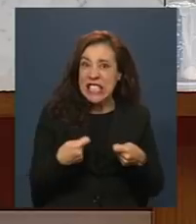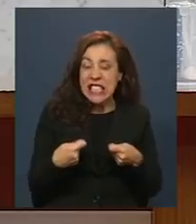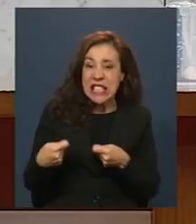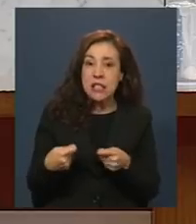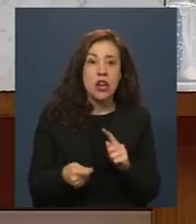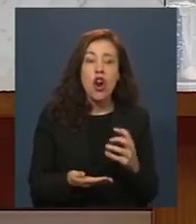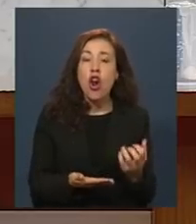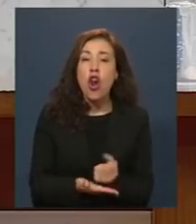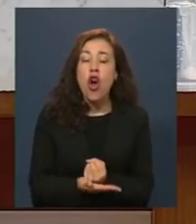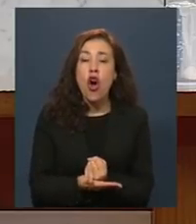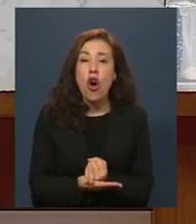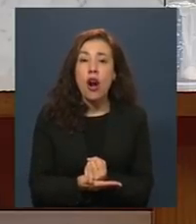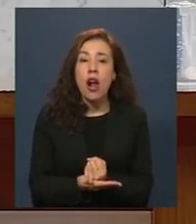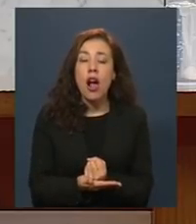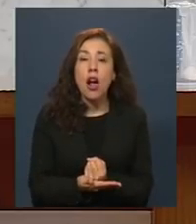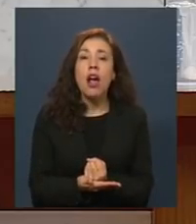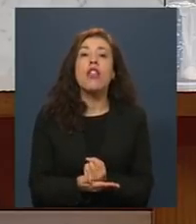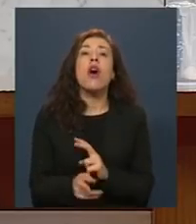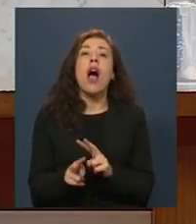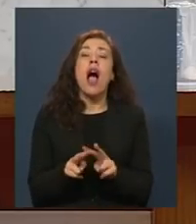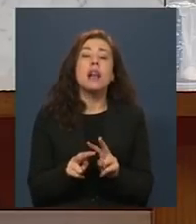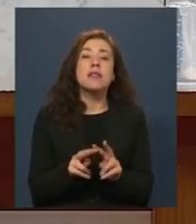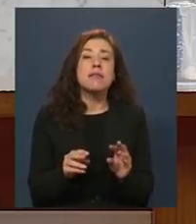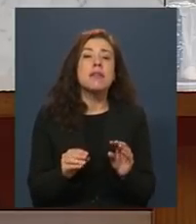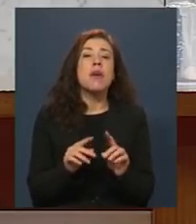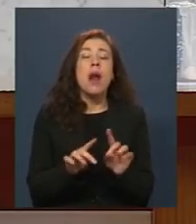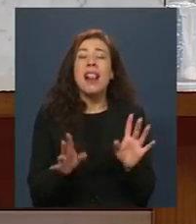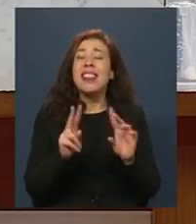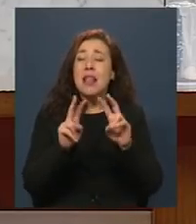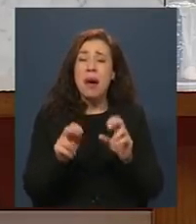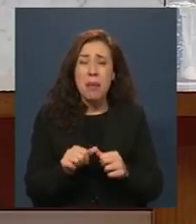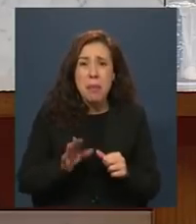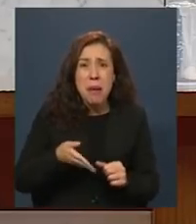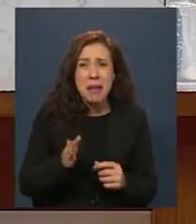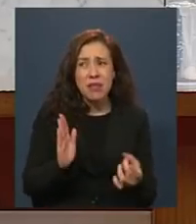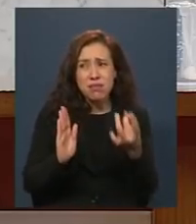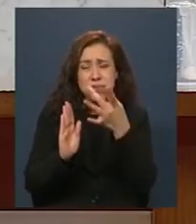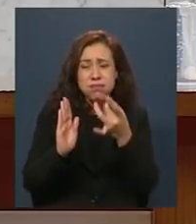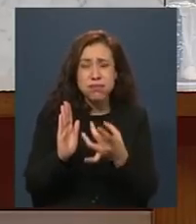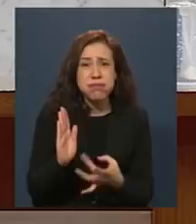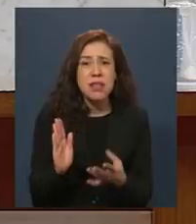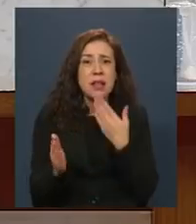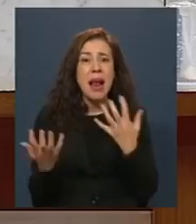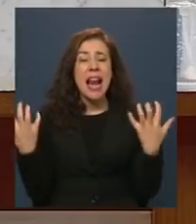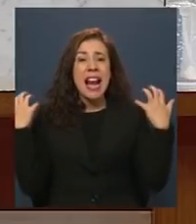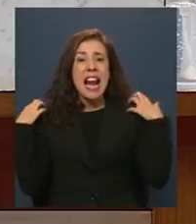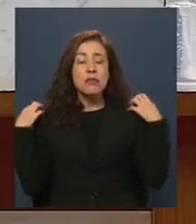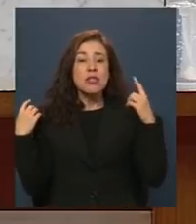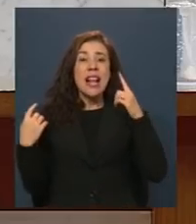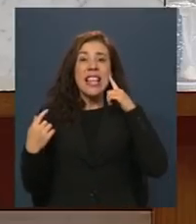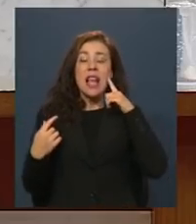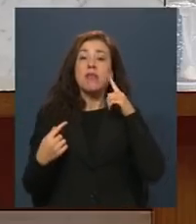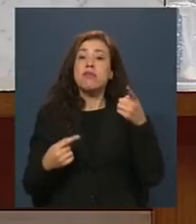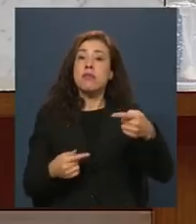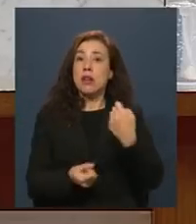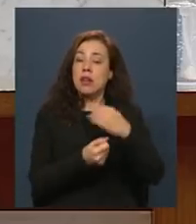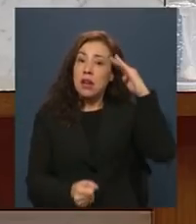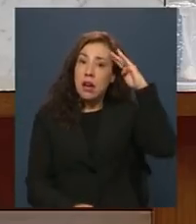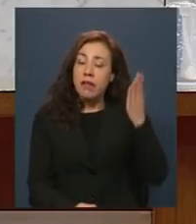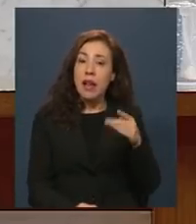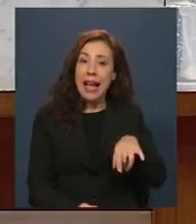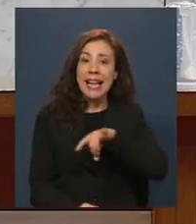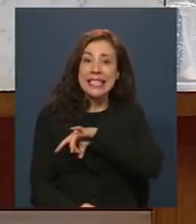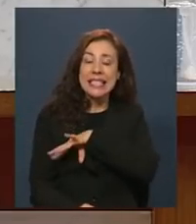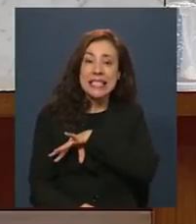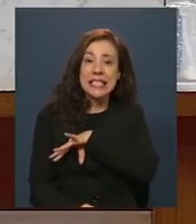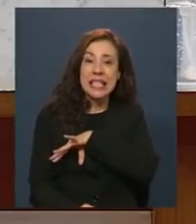no ha logrado apuntar a sistematicidad de las vulneraciones y a la responsabilidad de los mandos. En general, en